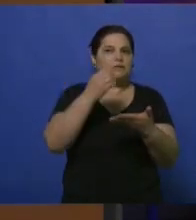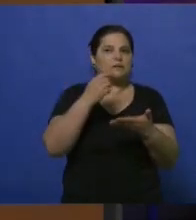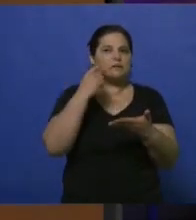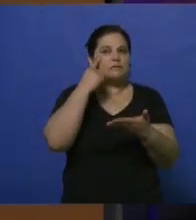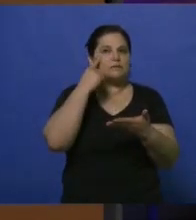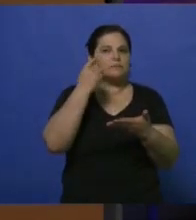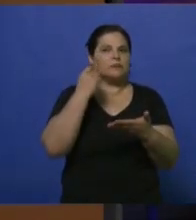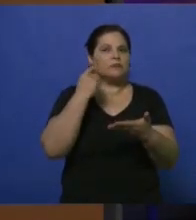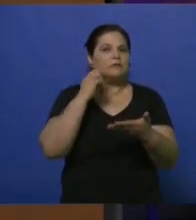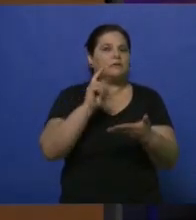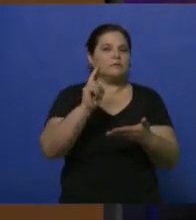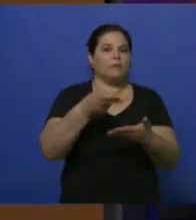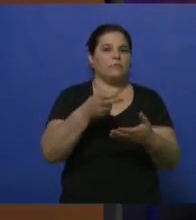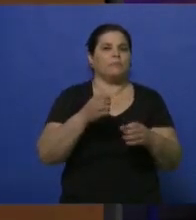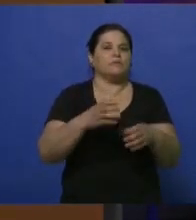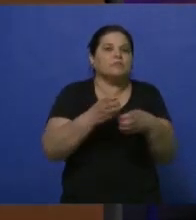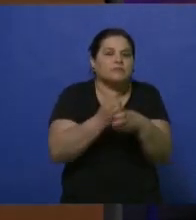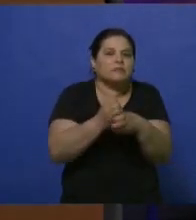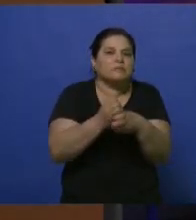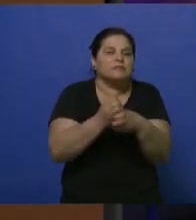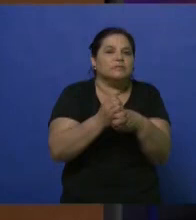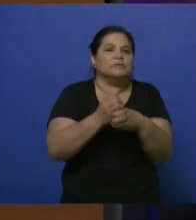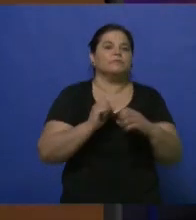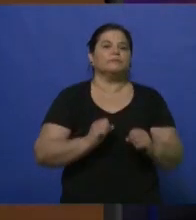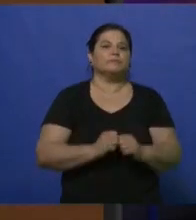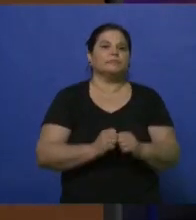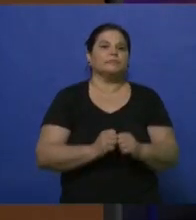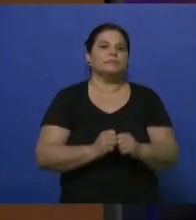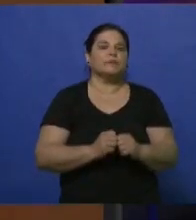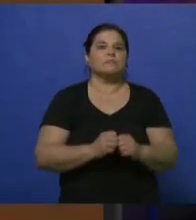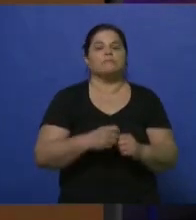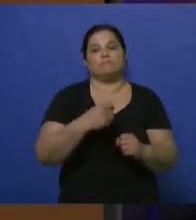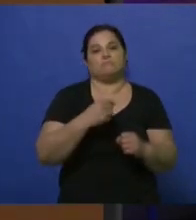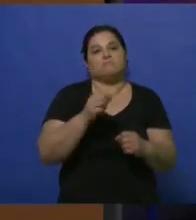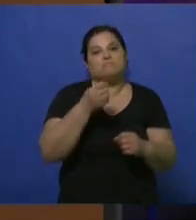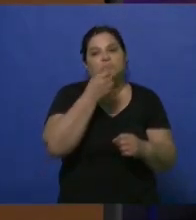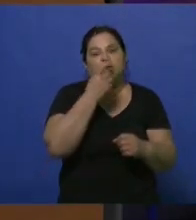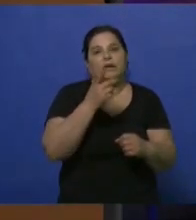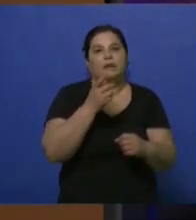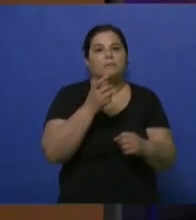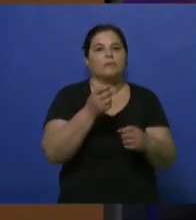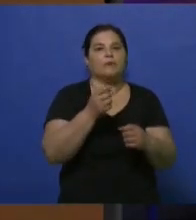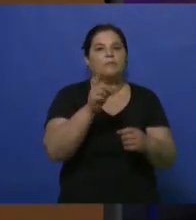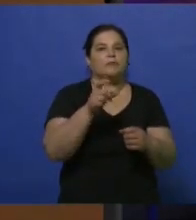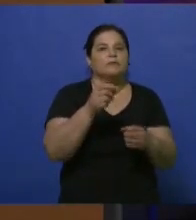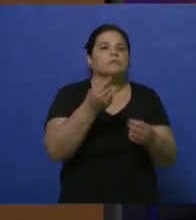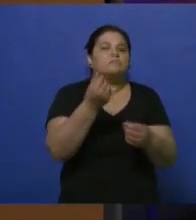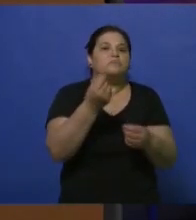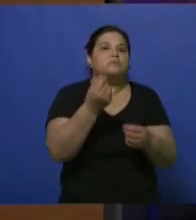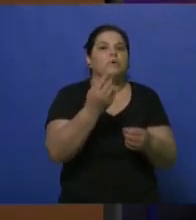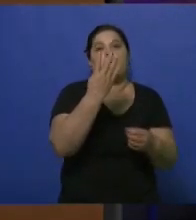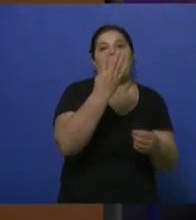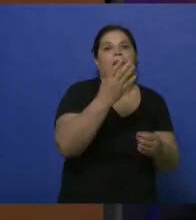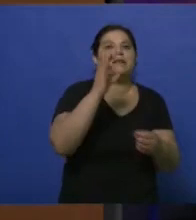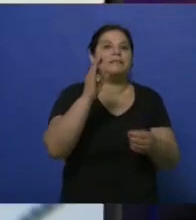del despacho aduanero en la Argentina es el doble que el que tiene una empresa brasilera, mi cliente que había hecho un número vendiendo a 40 pesos